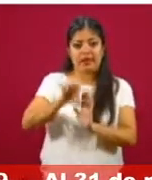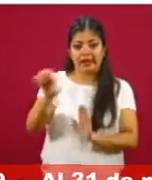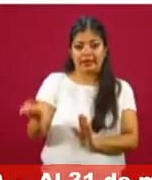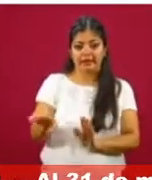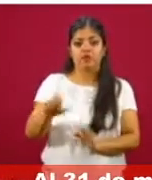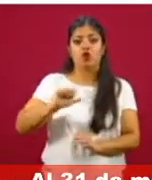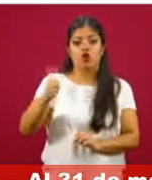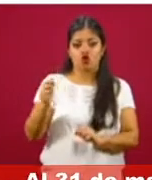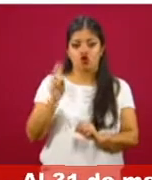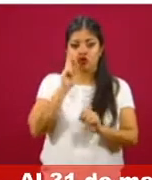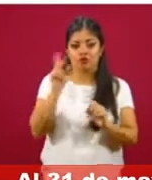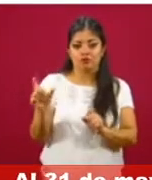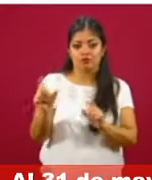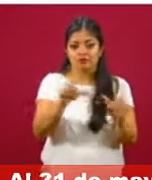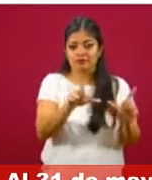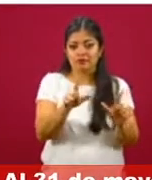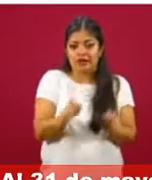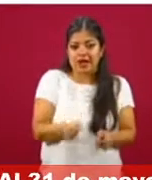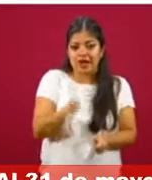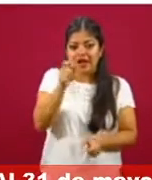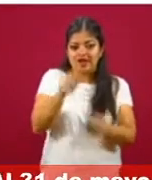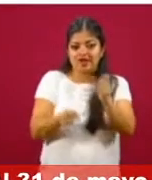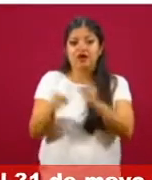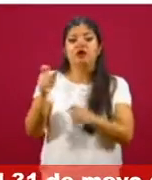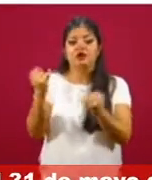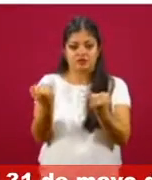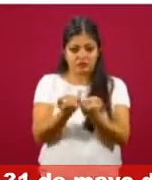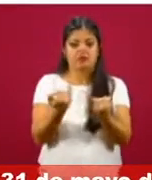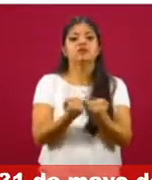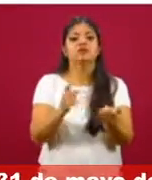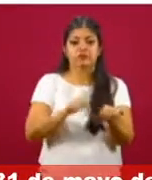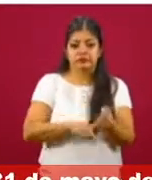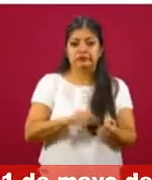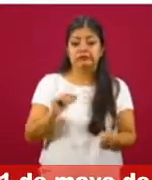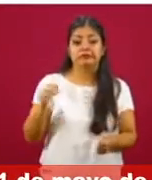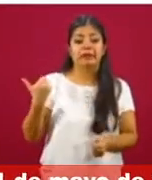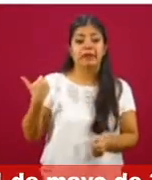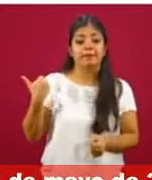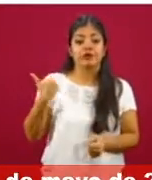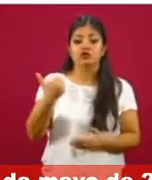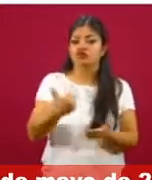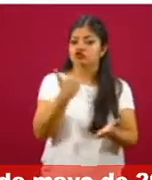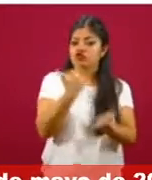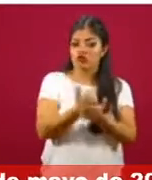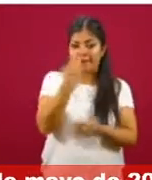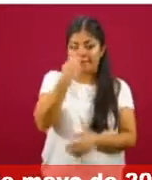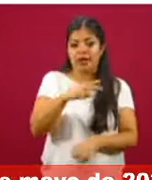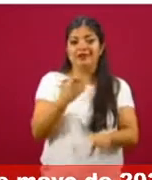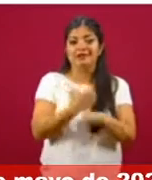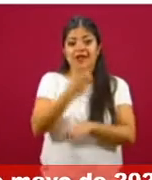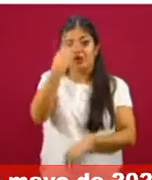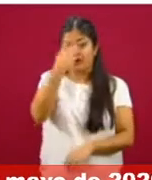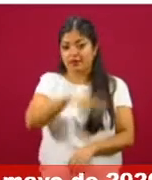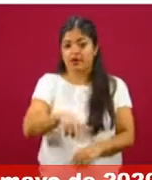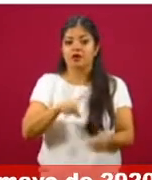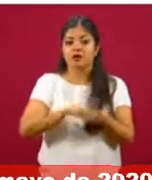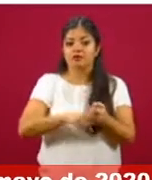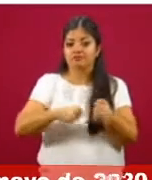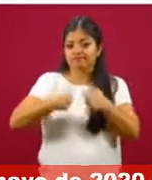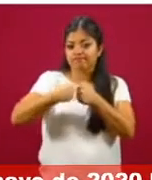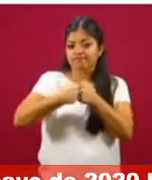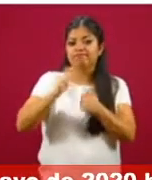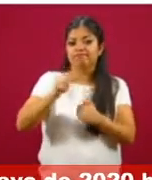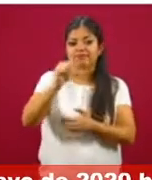siguiente gráfica de columnas podemos ver que también para los casos recientes, la Ciudad de México y el Estado de México en su zona conurbada del